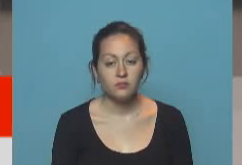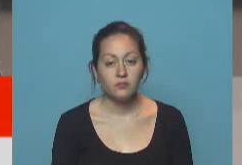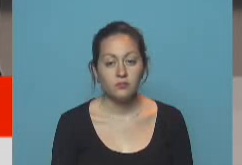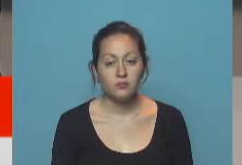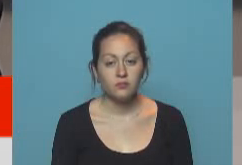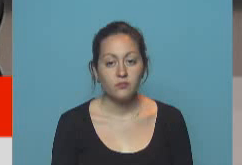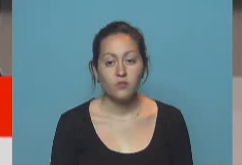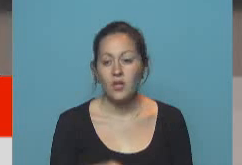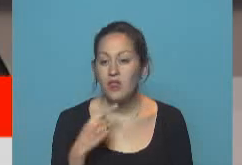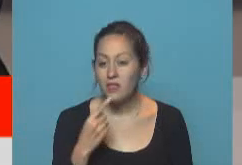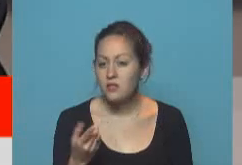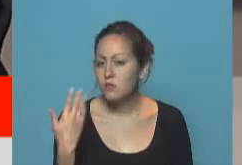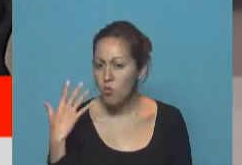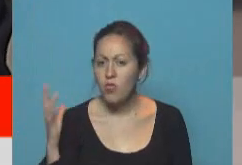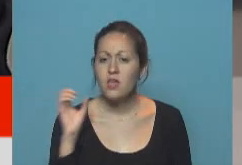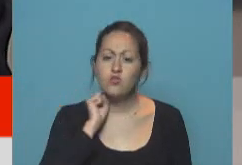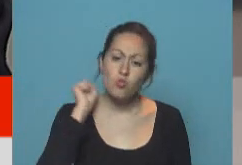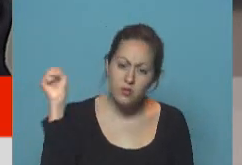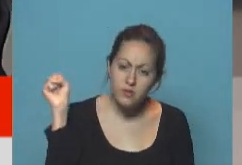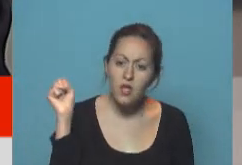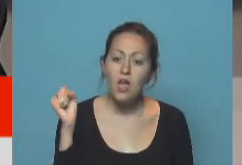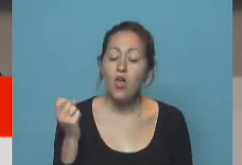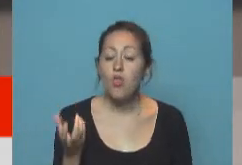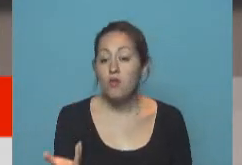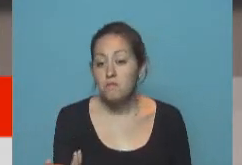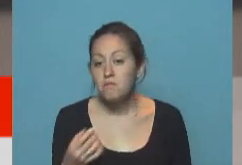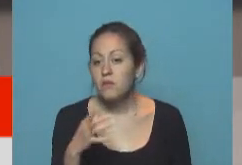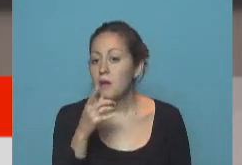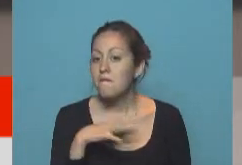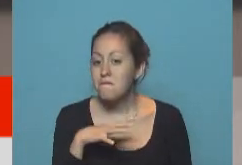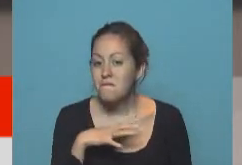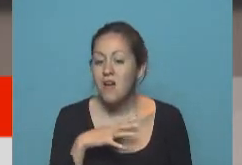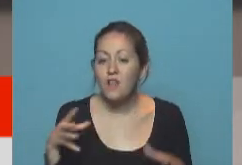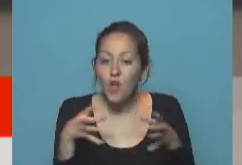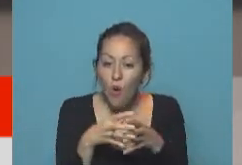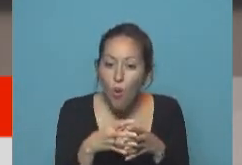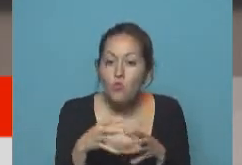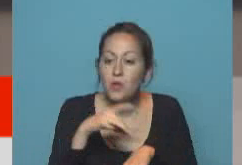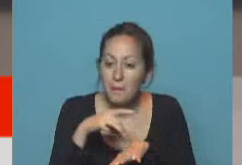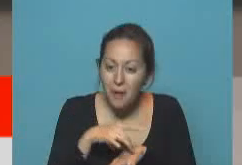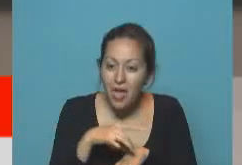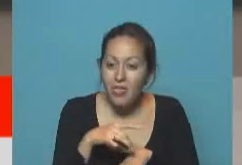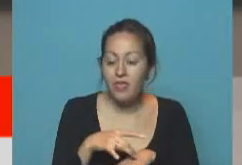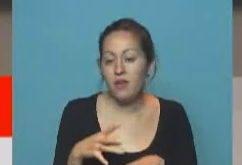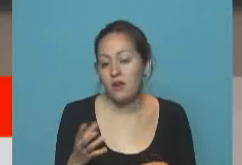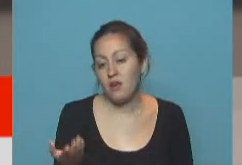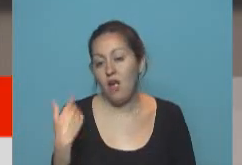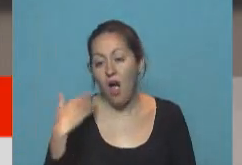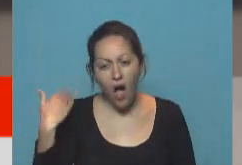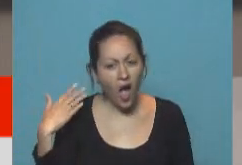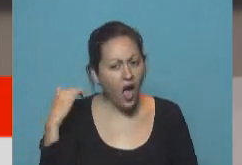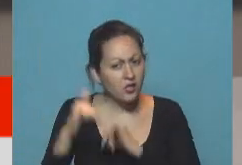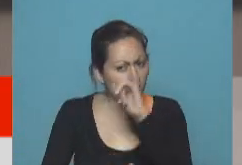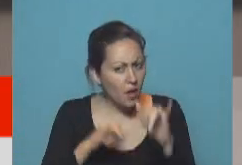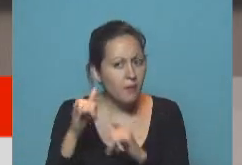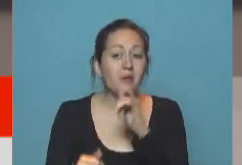un suicidio por... Obviamente, hablando ya de la Junta Médica, de la Junta Criminalística que se hizo, algo que venimos explicando hace rato